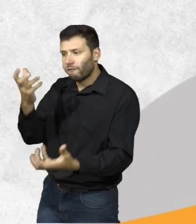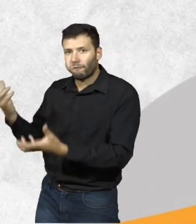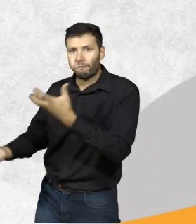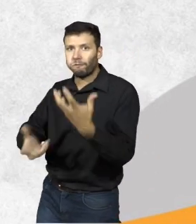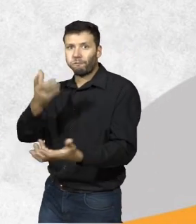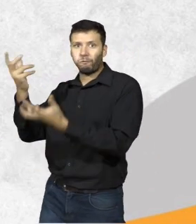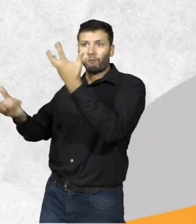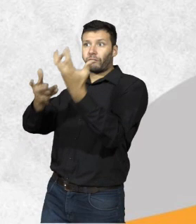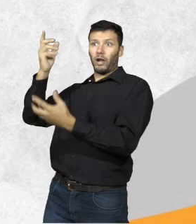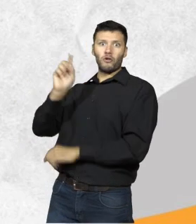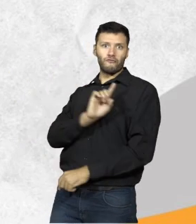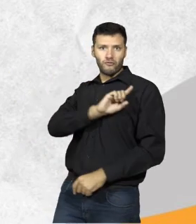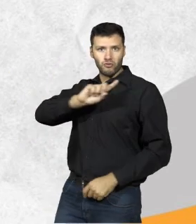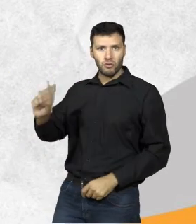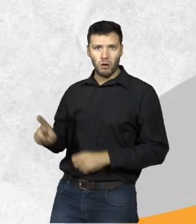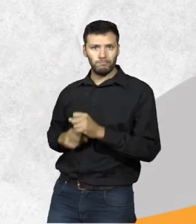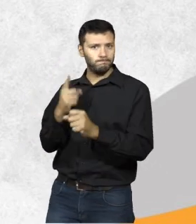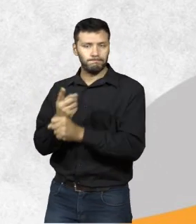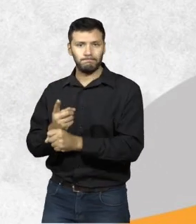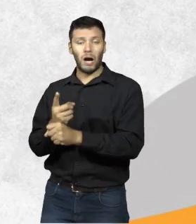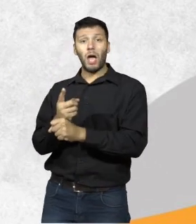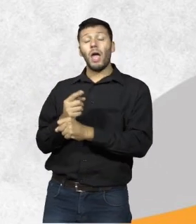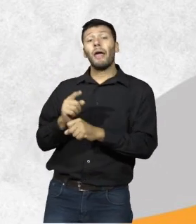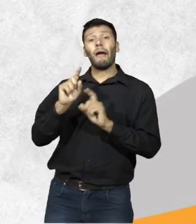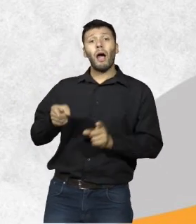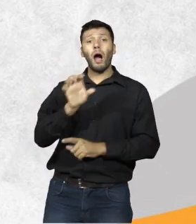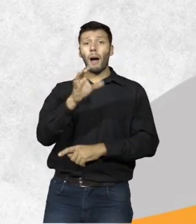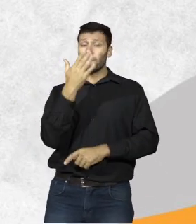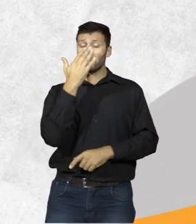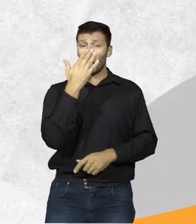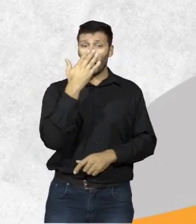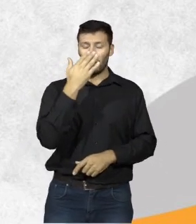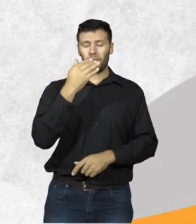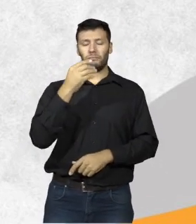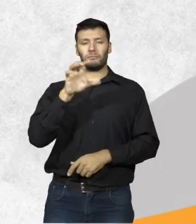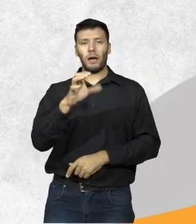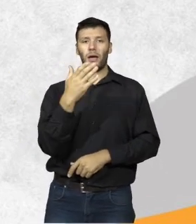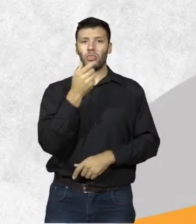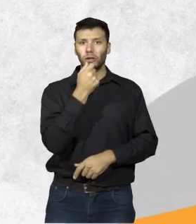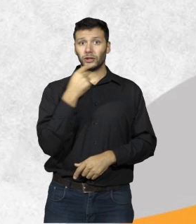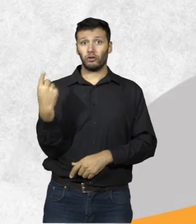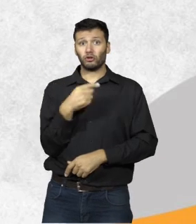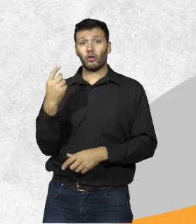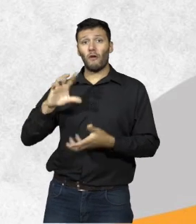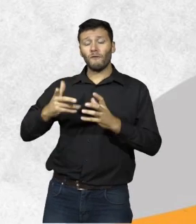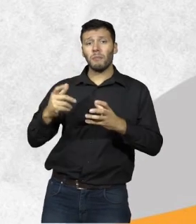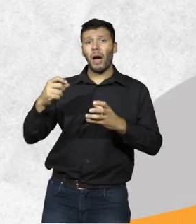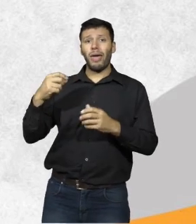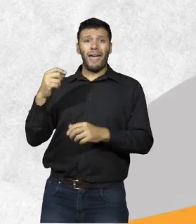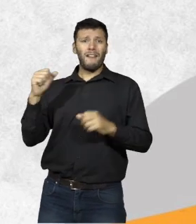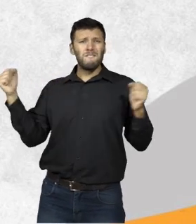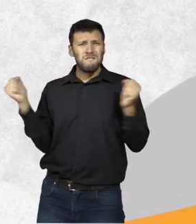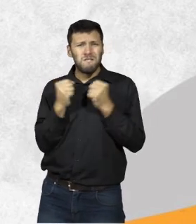a cielo abierto. Y en Mendoza tenemos un fenómeno que son las heladas y el